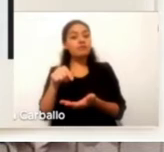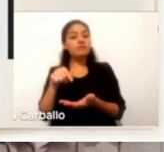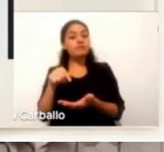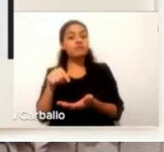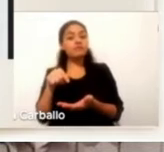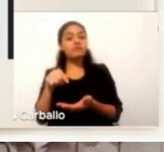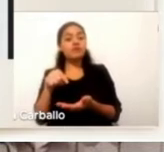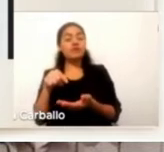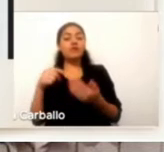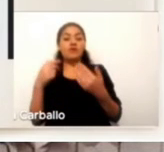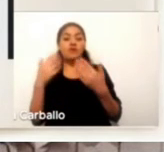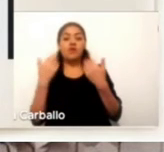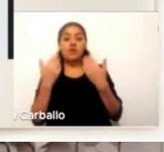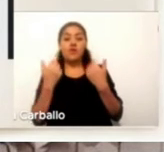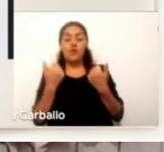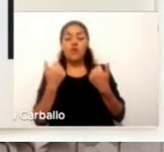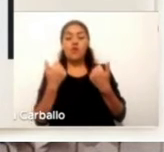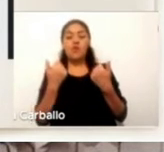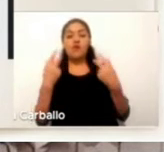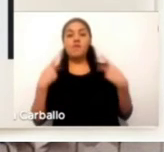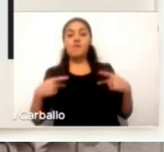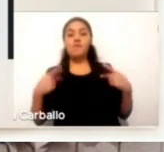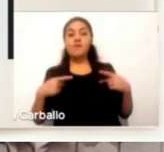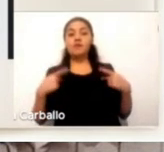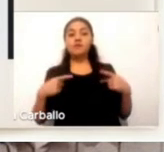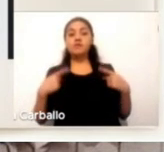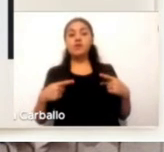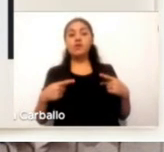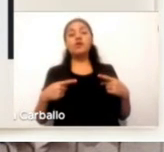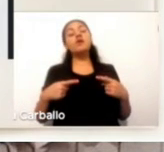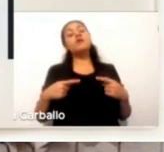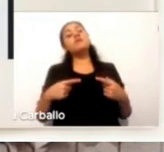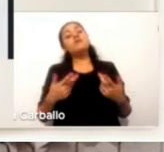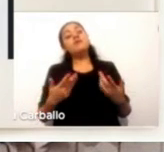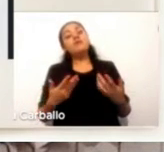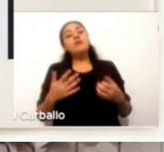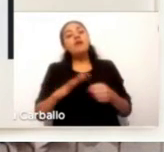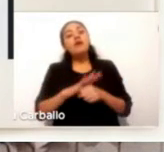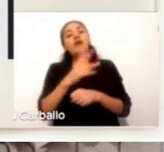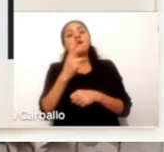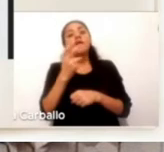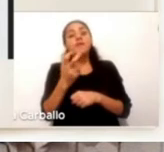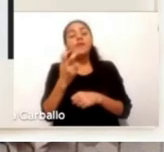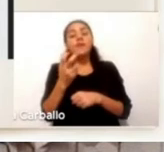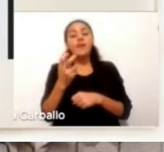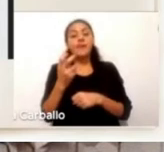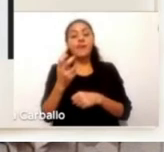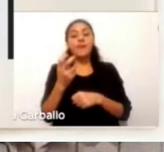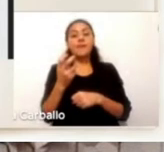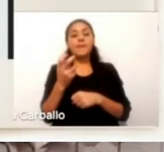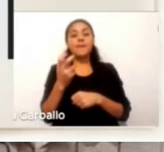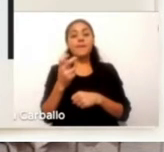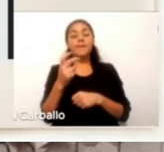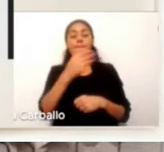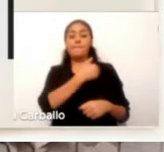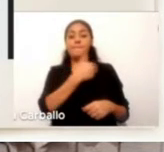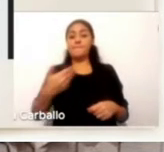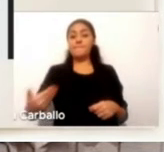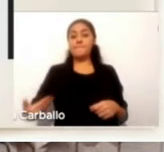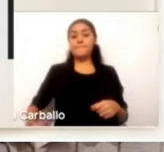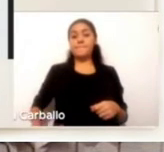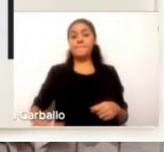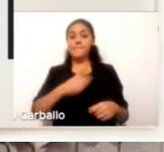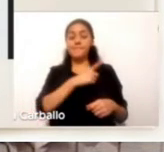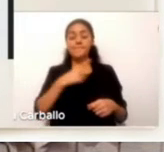la validez de la votación, pues ha sido criterio de la Sala Superior que es atribución del presidente asumir las actividades